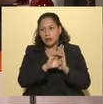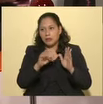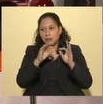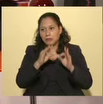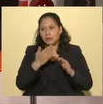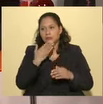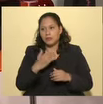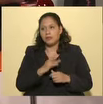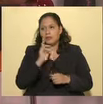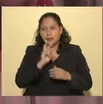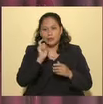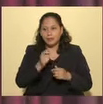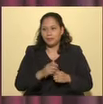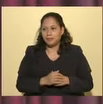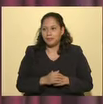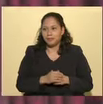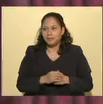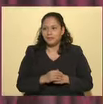seguir. ¡Vamos a verlo!